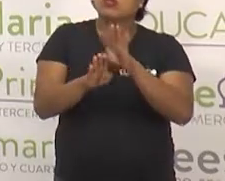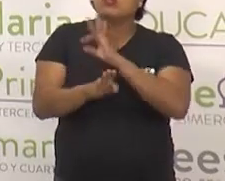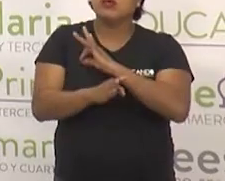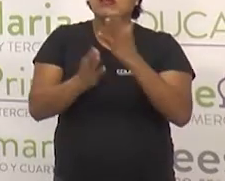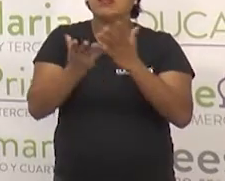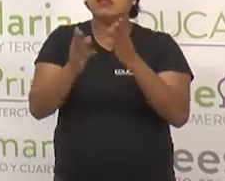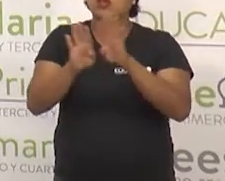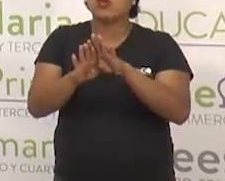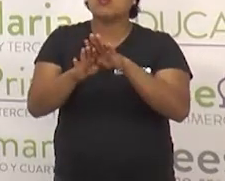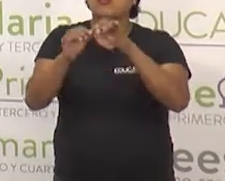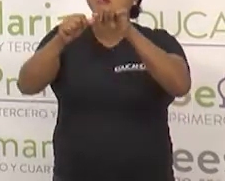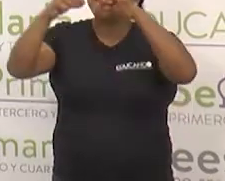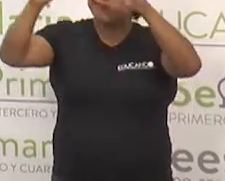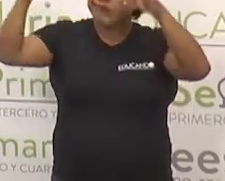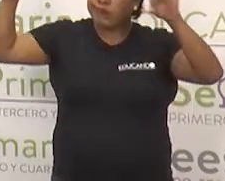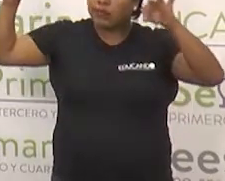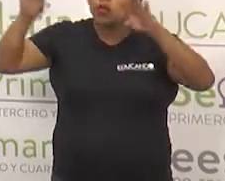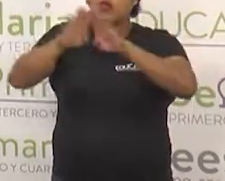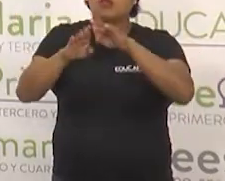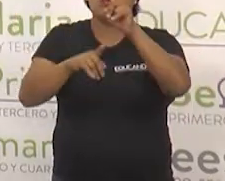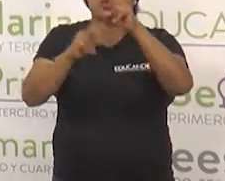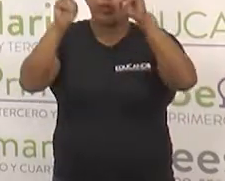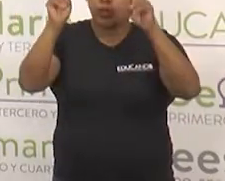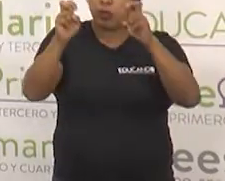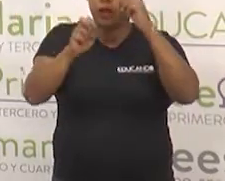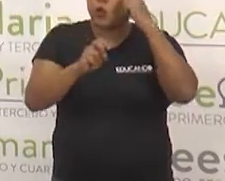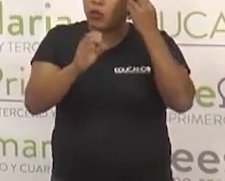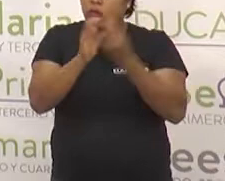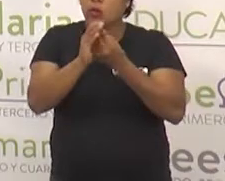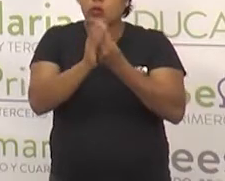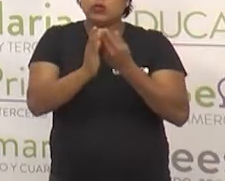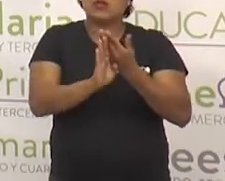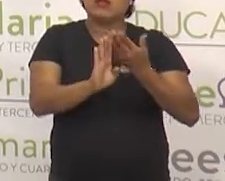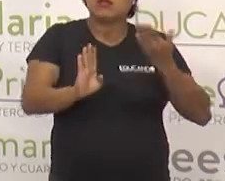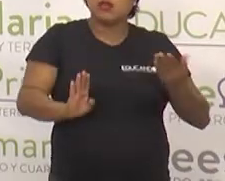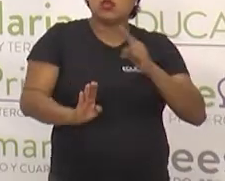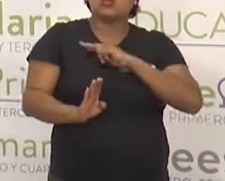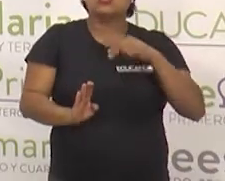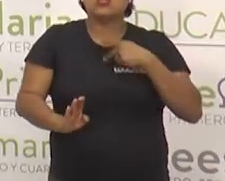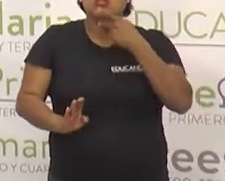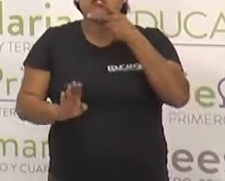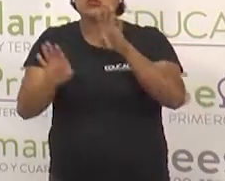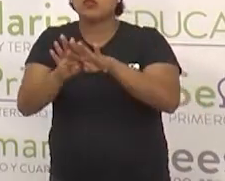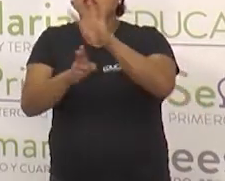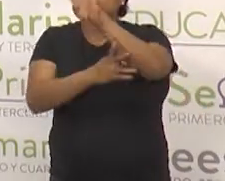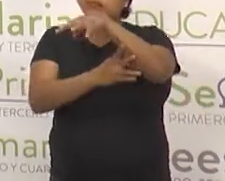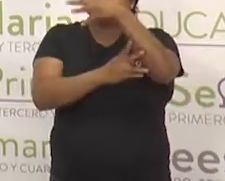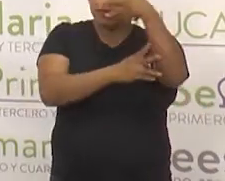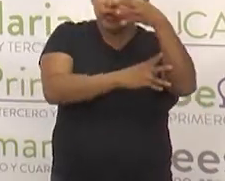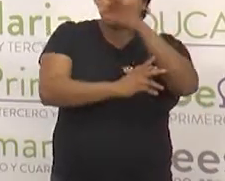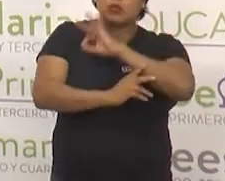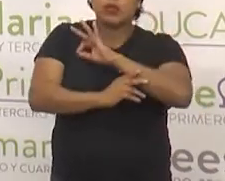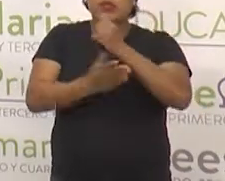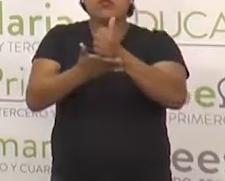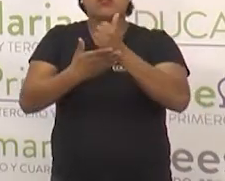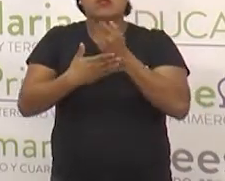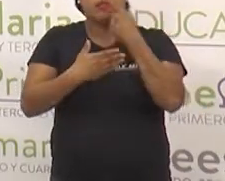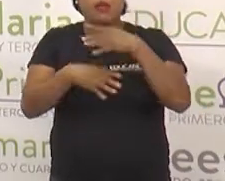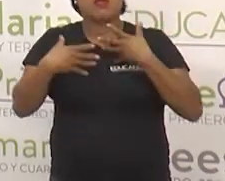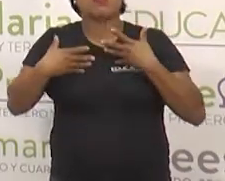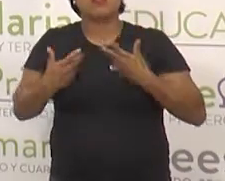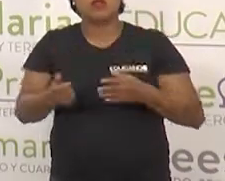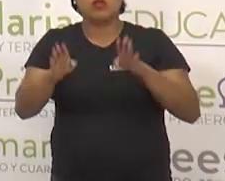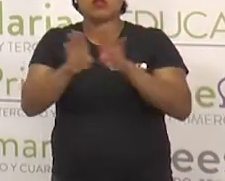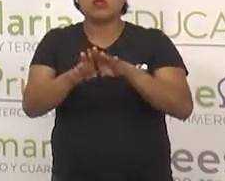de exposición de un tema. ¿Recuerdas que en la sesión anterior hablamos de tablas que nos ayudaban a